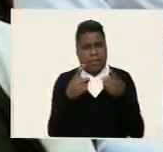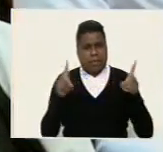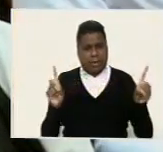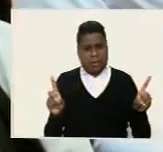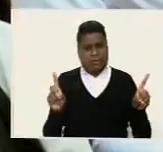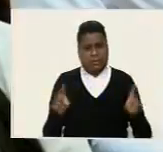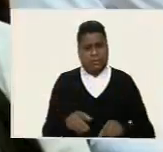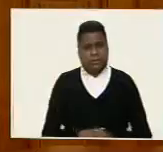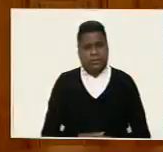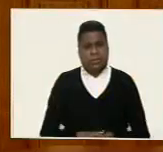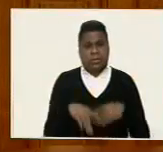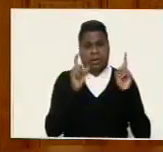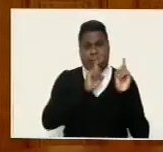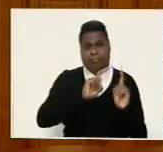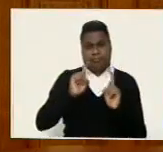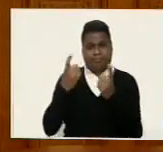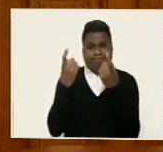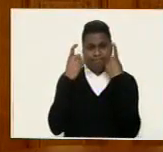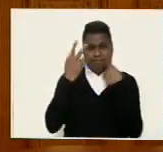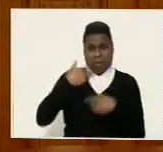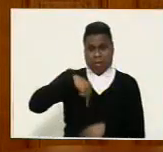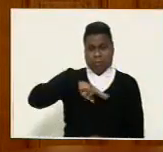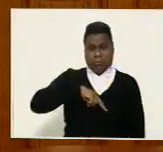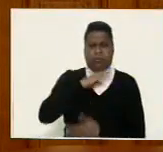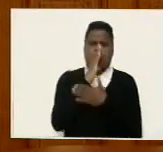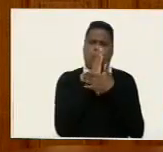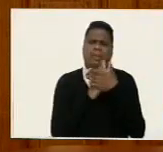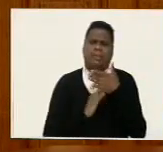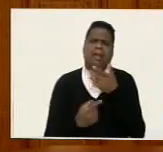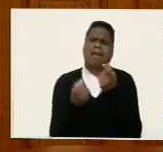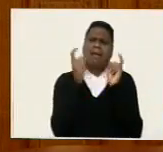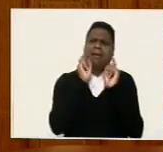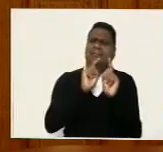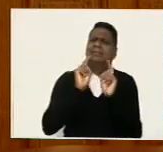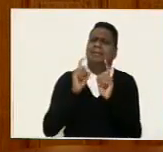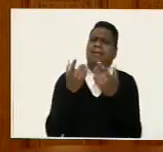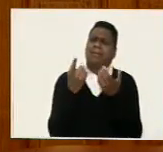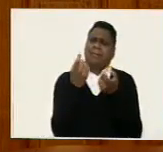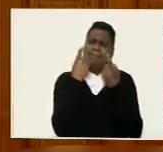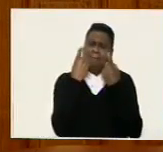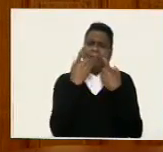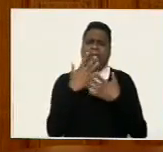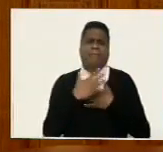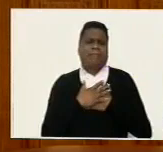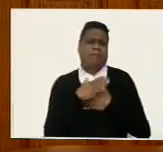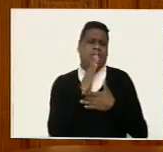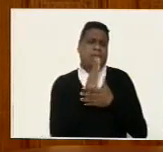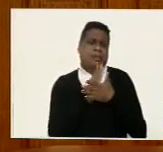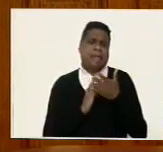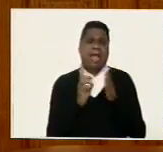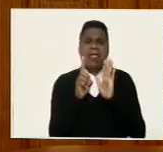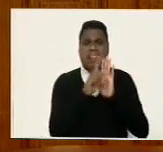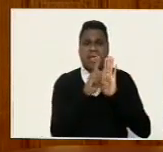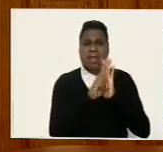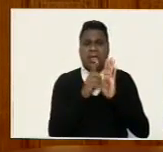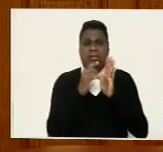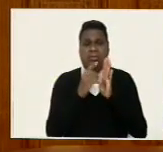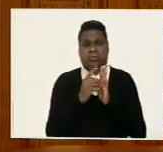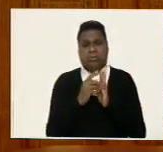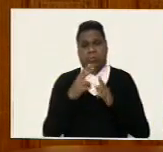dar lecciones de humildad, nos quieren dar lecciones de derechos humanos.